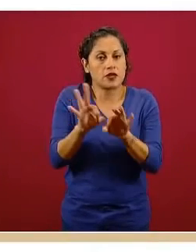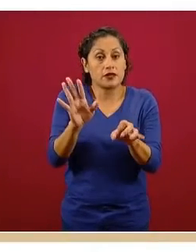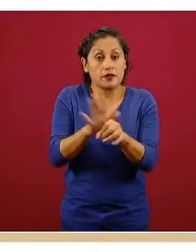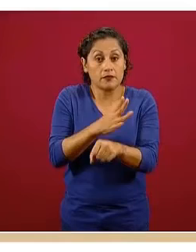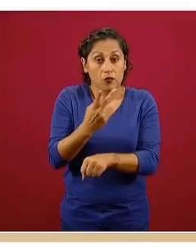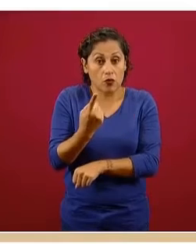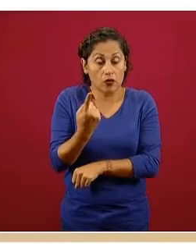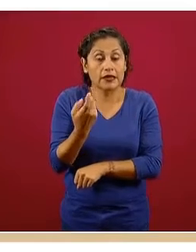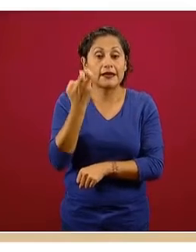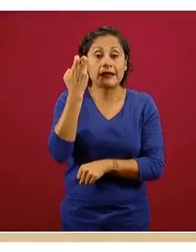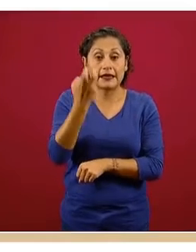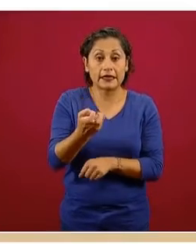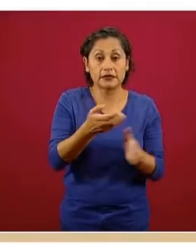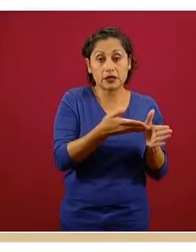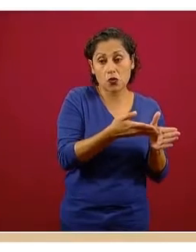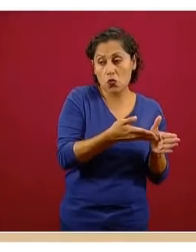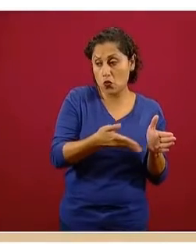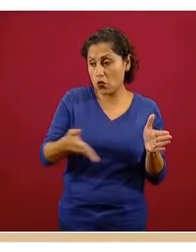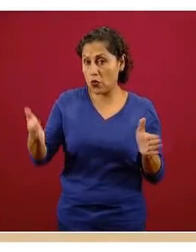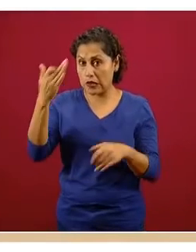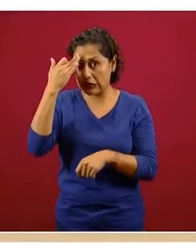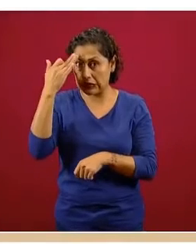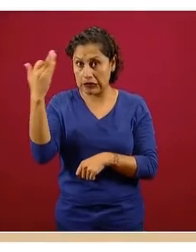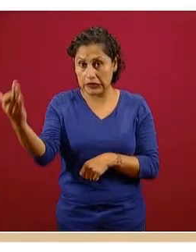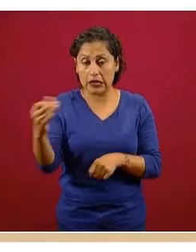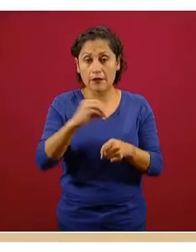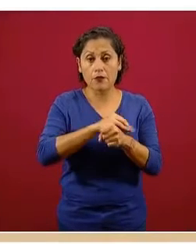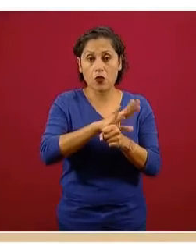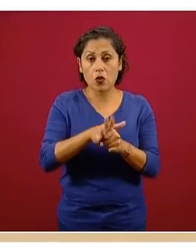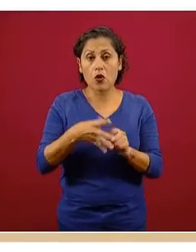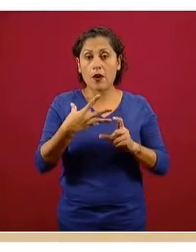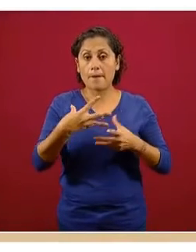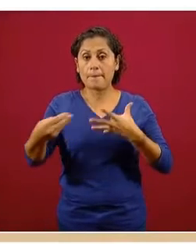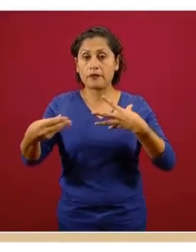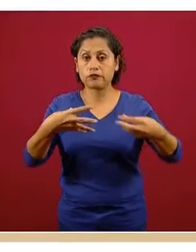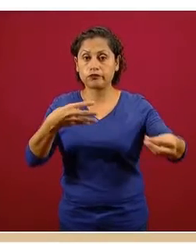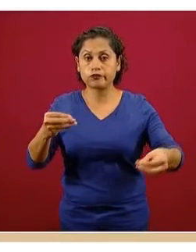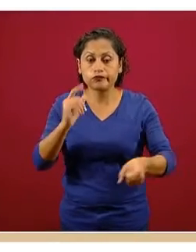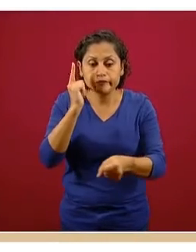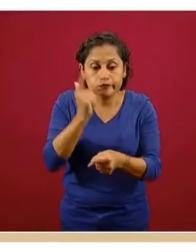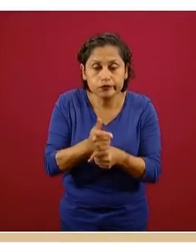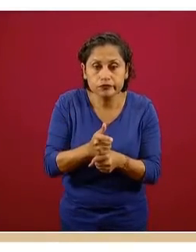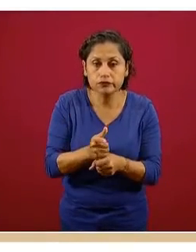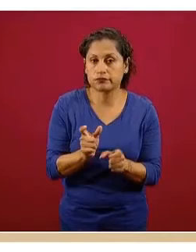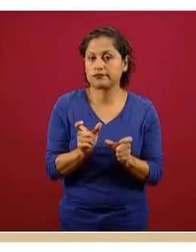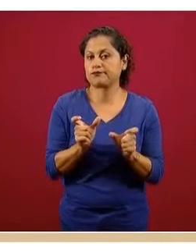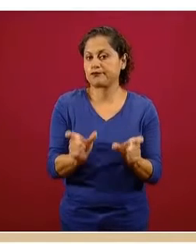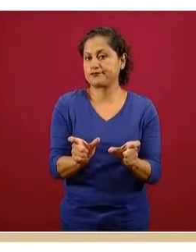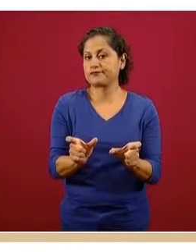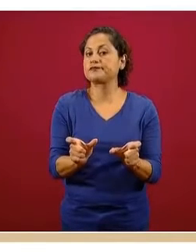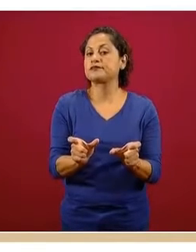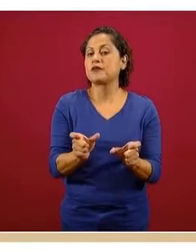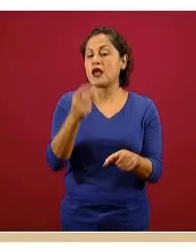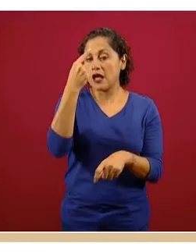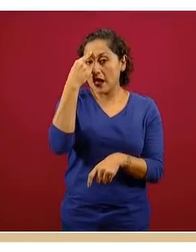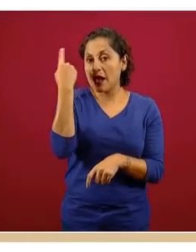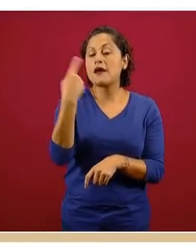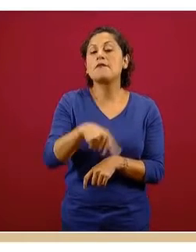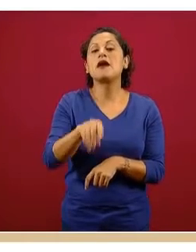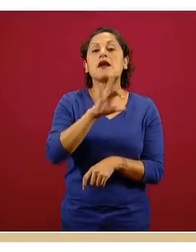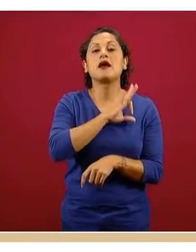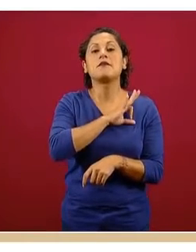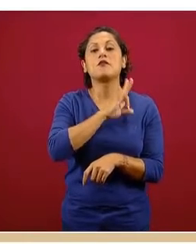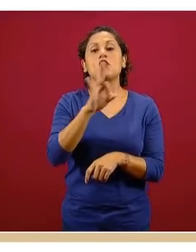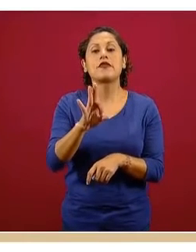lo largo de toda la epidemia que no tengamos eventos fatales por el hecho de que no se les